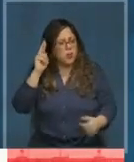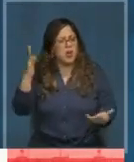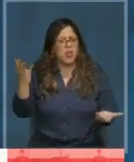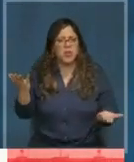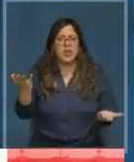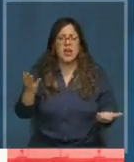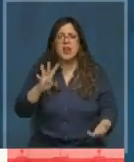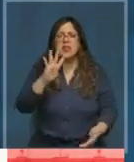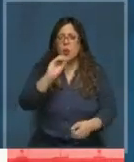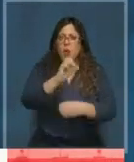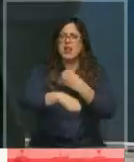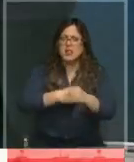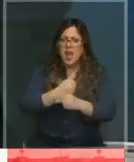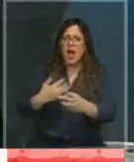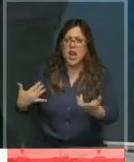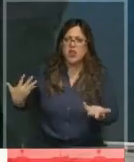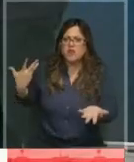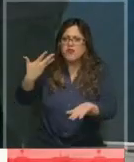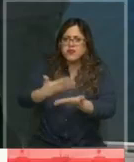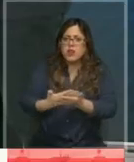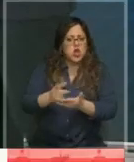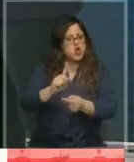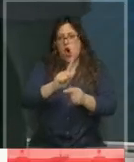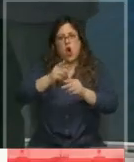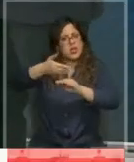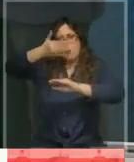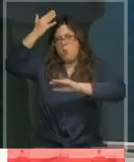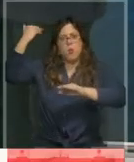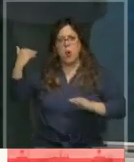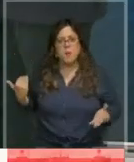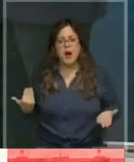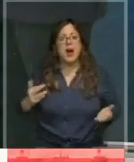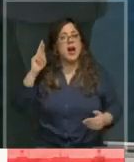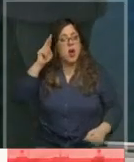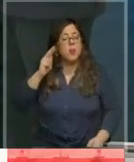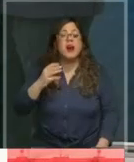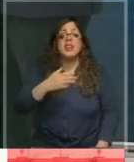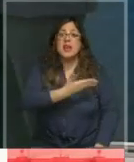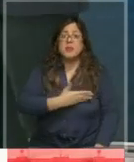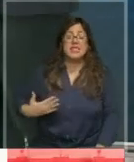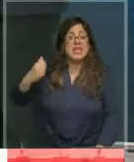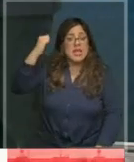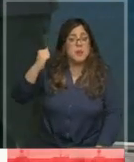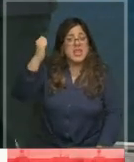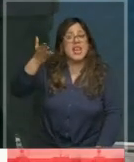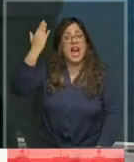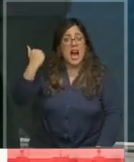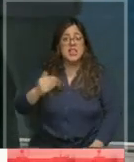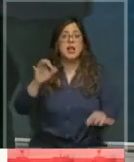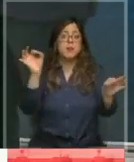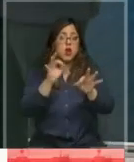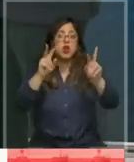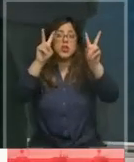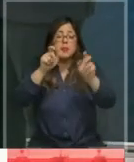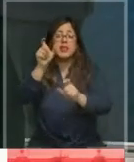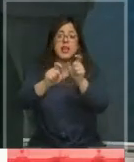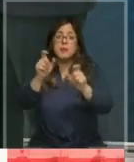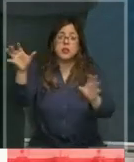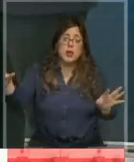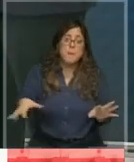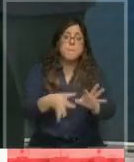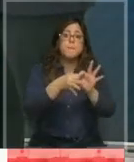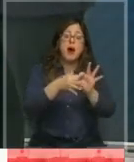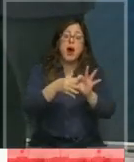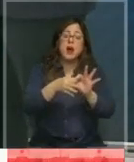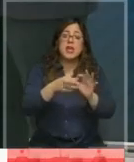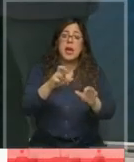en la conmemoración de los 40 años. O sea, estamos más atrás que los 40 años. Si recordemos que Sebastián Piñera habló de los cómplices pasivos, de cerrar, en un minuto